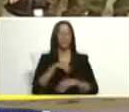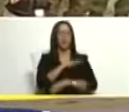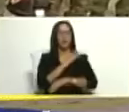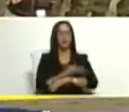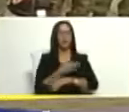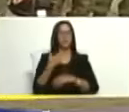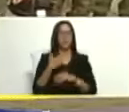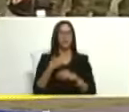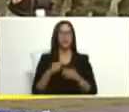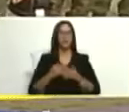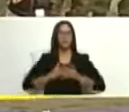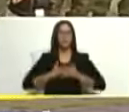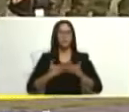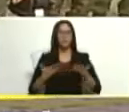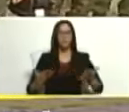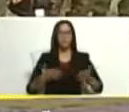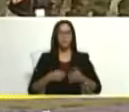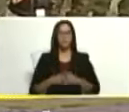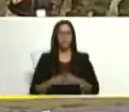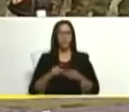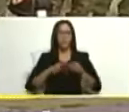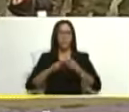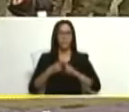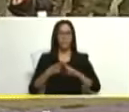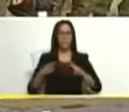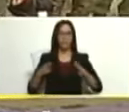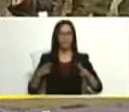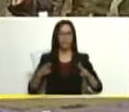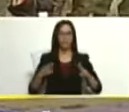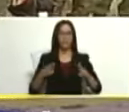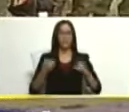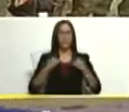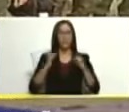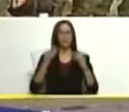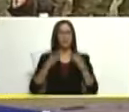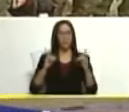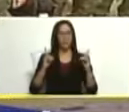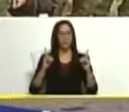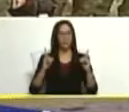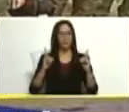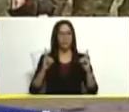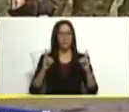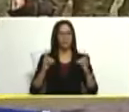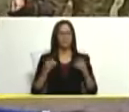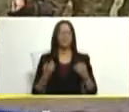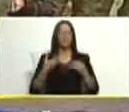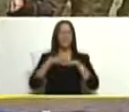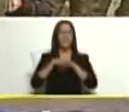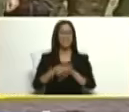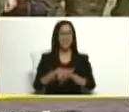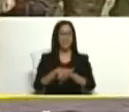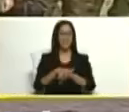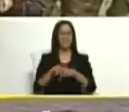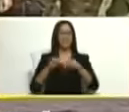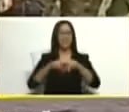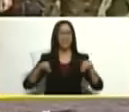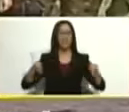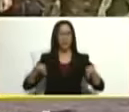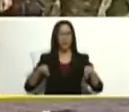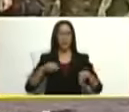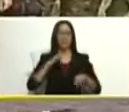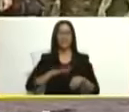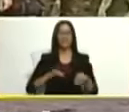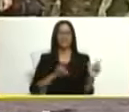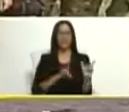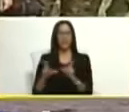que ha garantizado la paz, la independencia, la integridad territorial, y que está